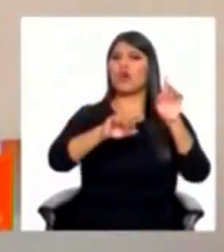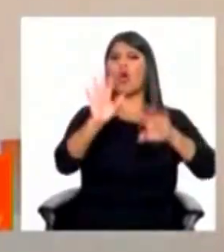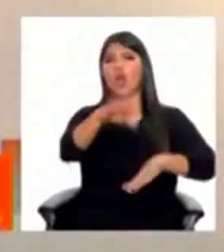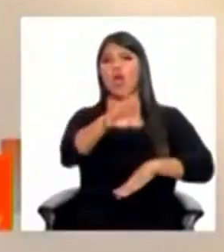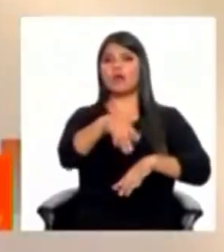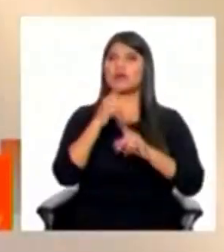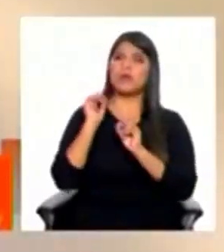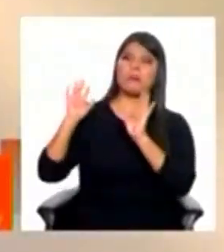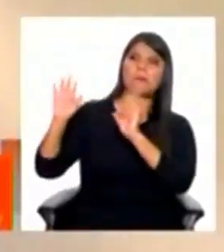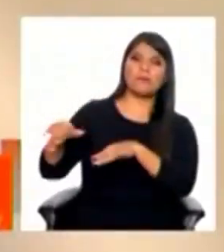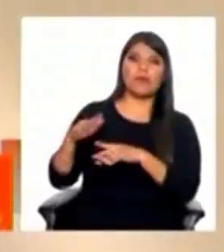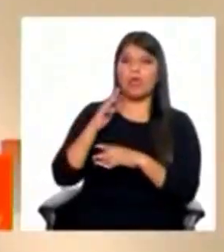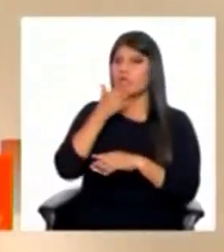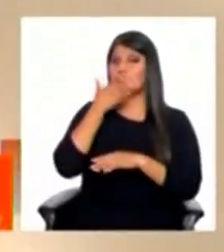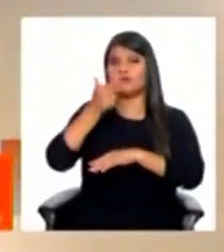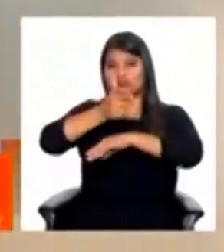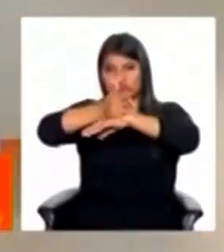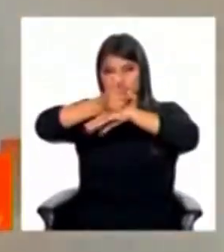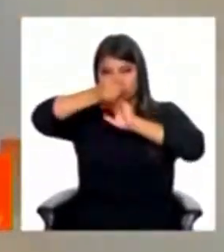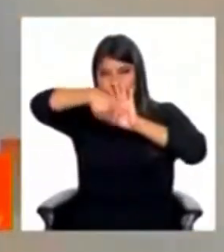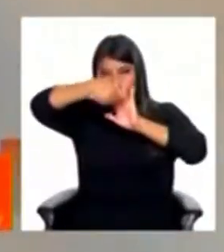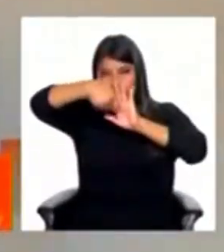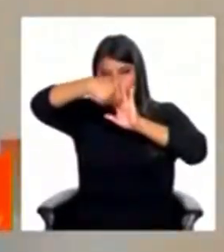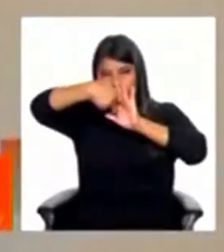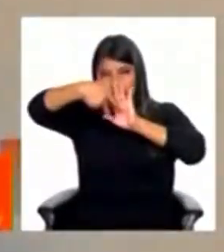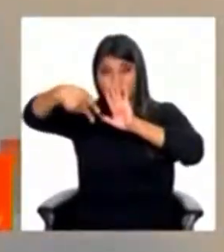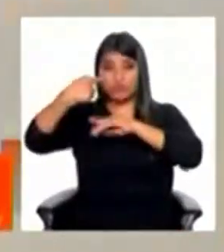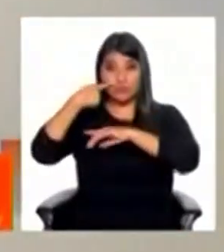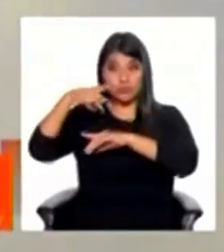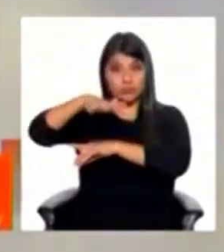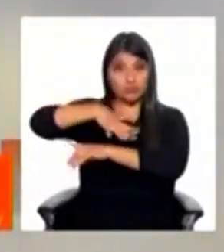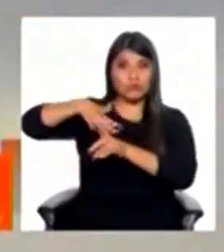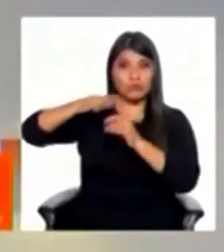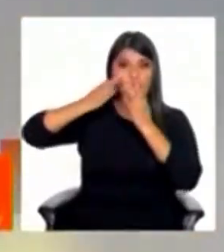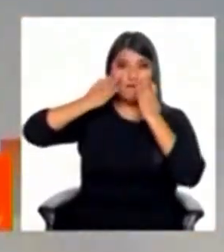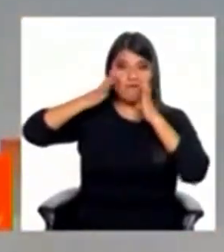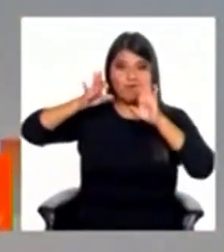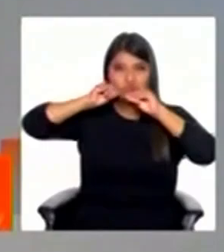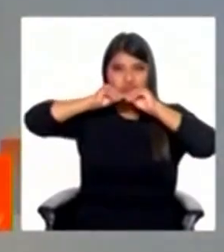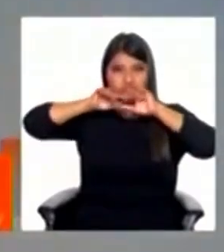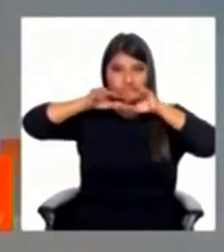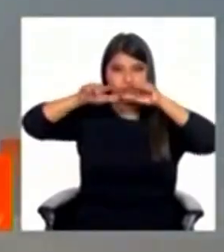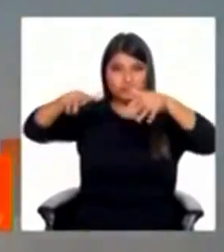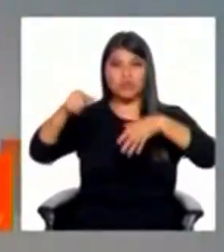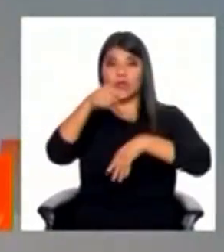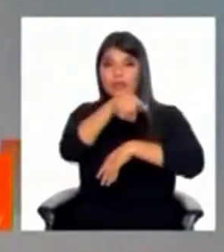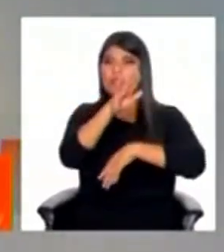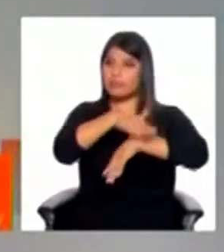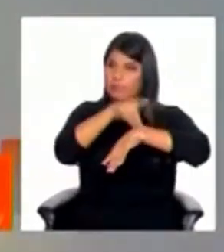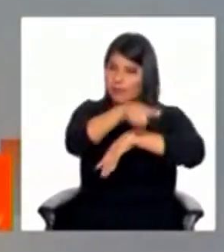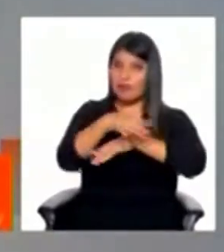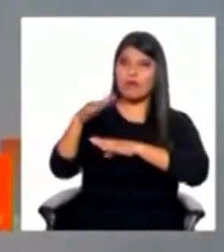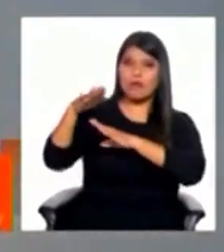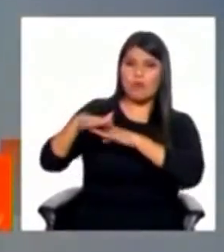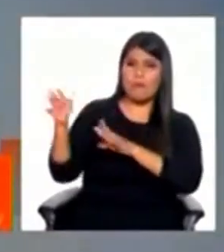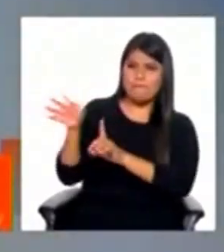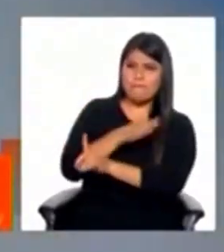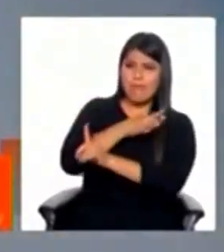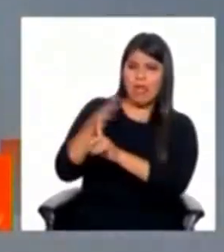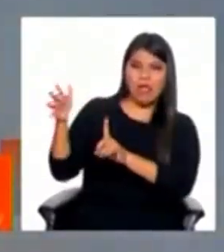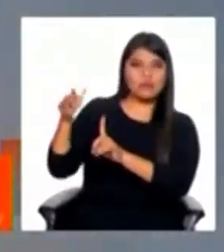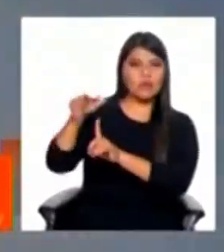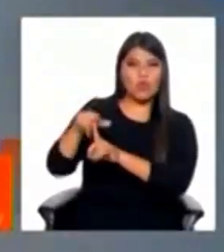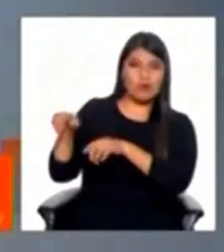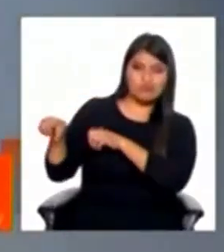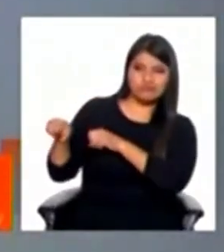por lo que las personas decidieron grabar su proceder, que se volvió viral en redes sociales, y además para que quede testimonio del maltrato del que es víctima ese